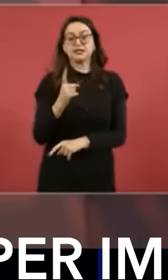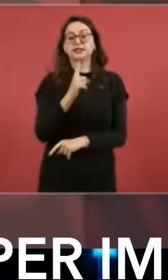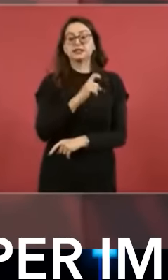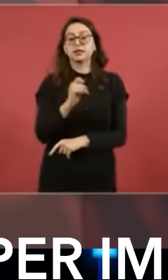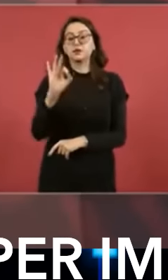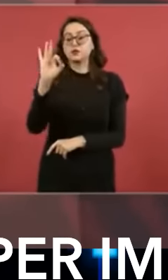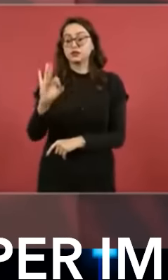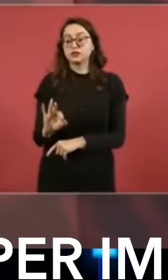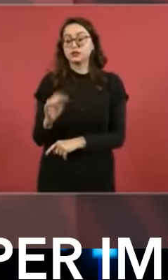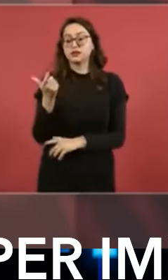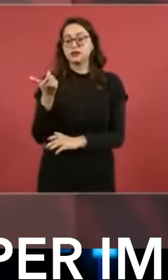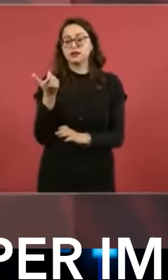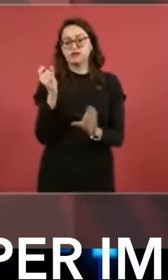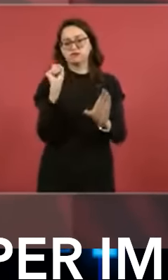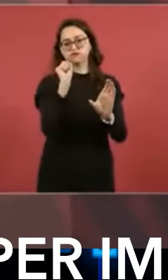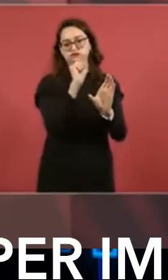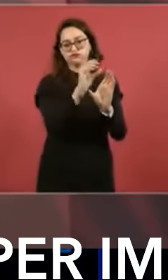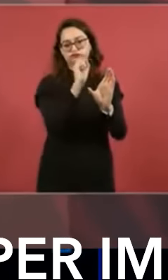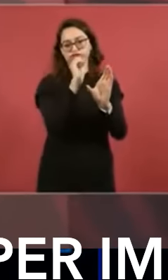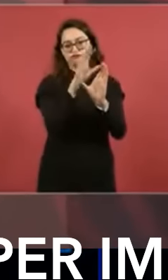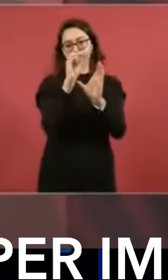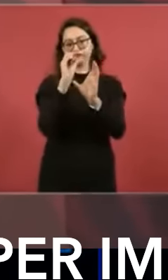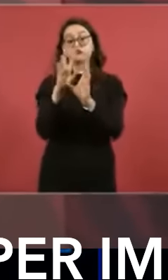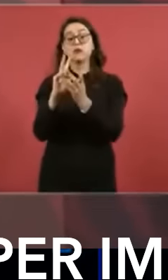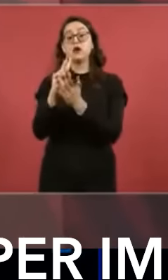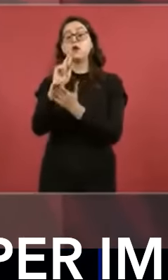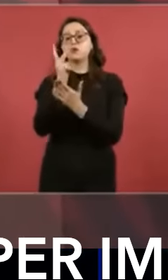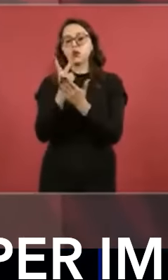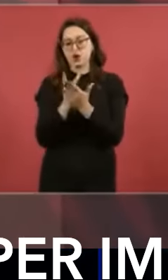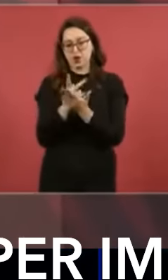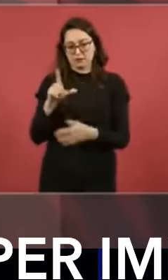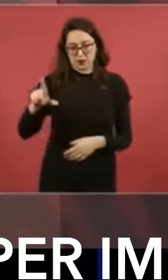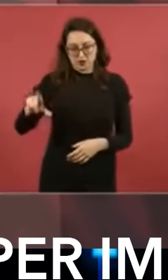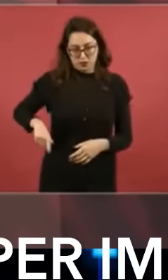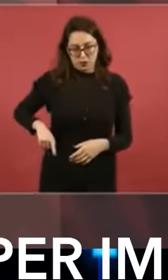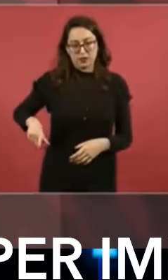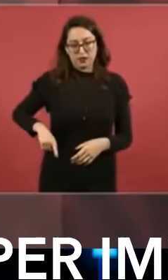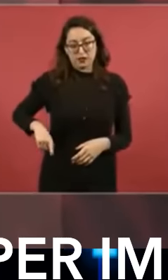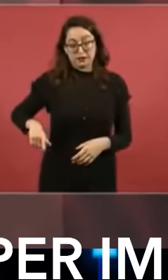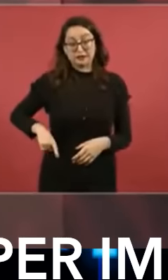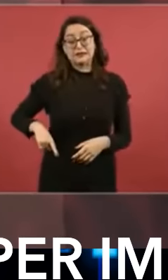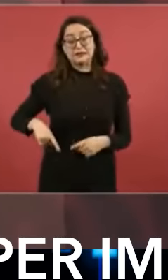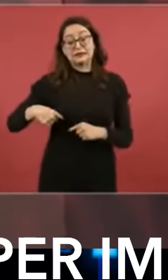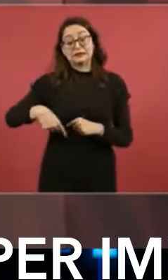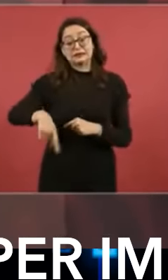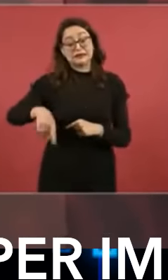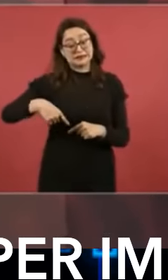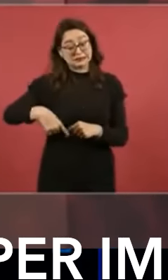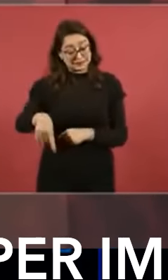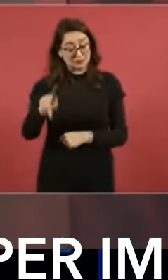para distribuir todos los programas de bienestar. Ahora va a ser una prueba